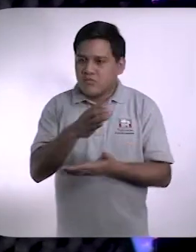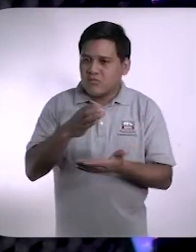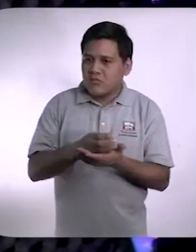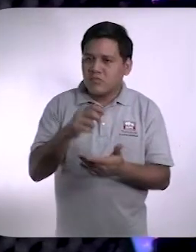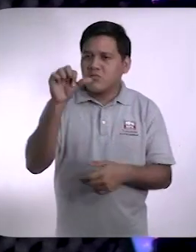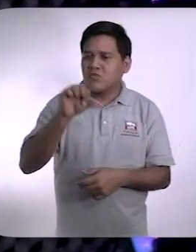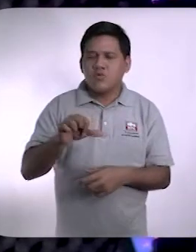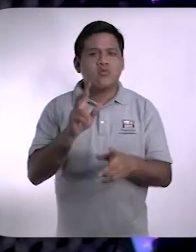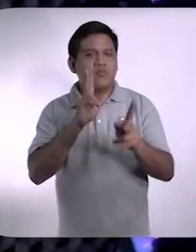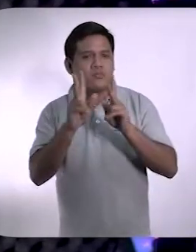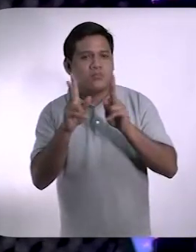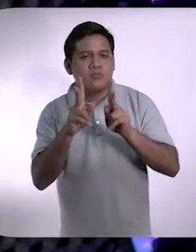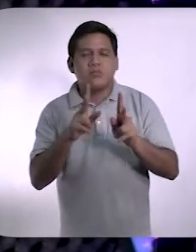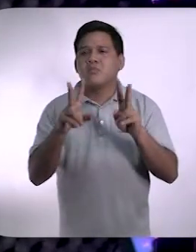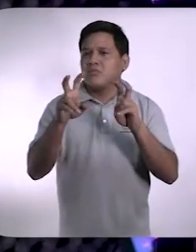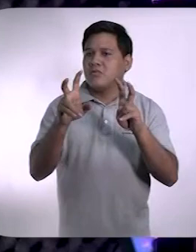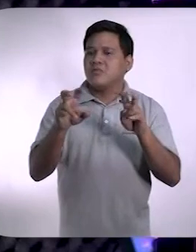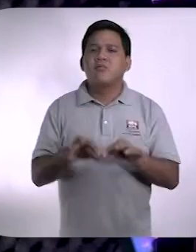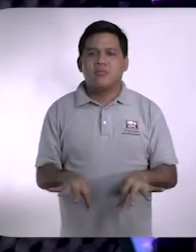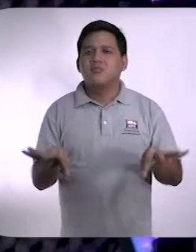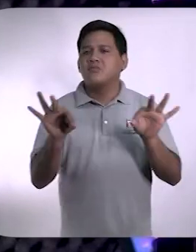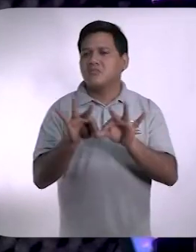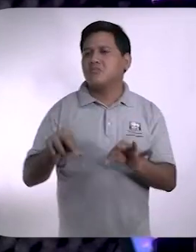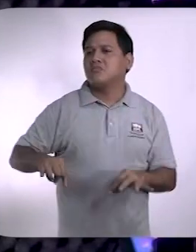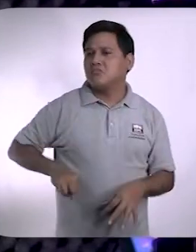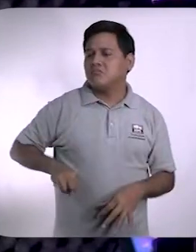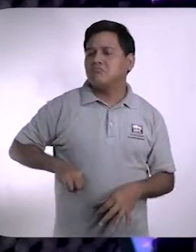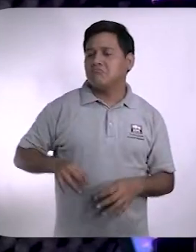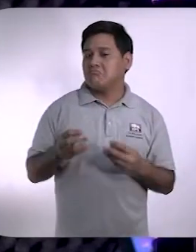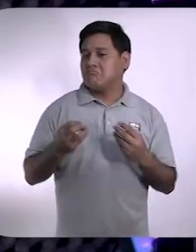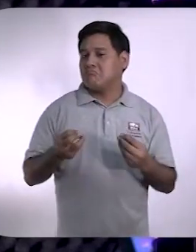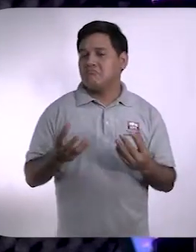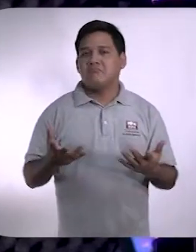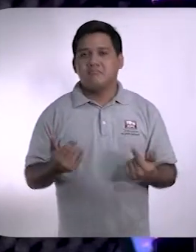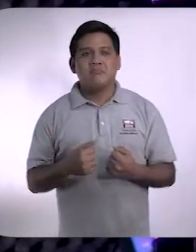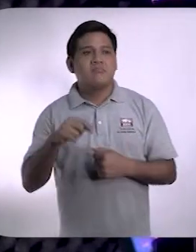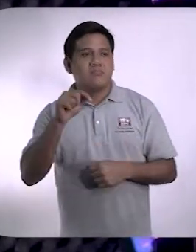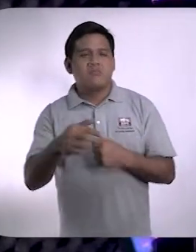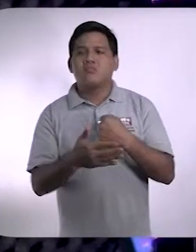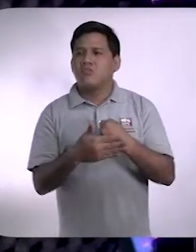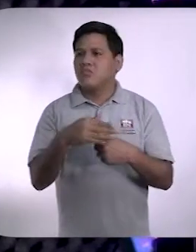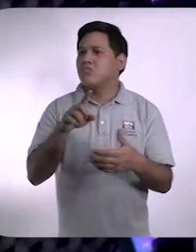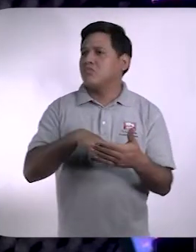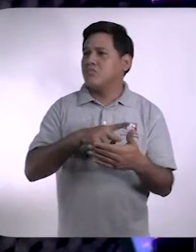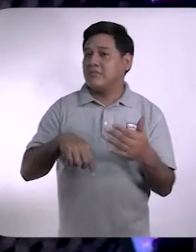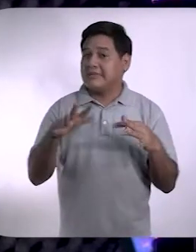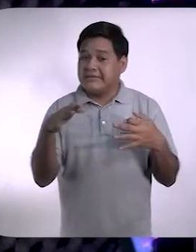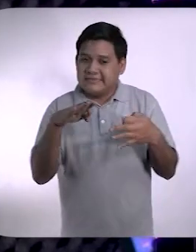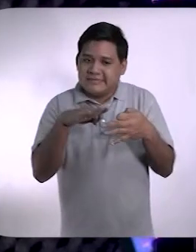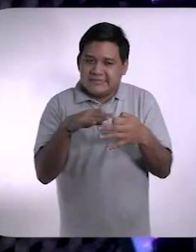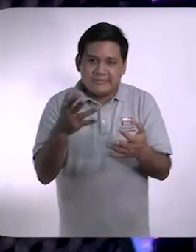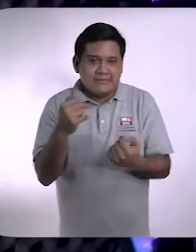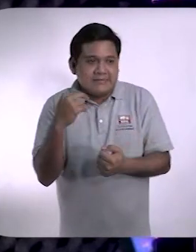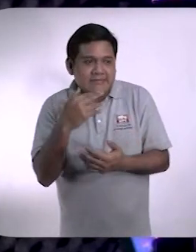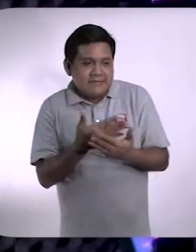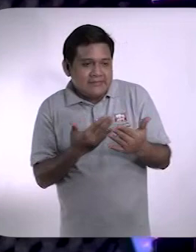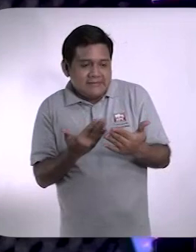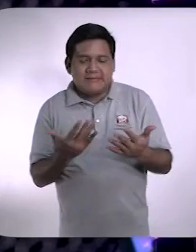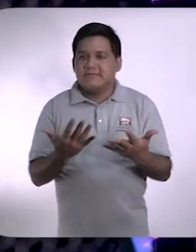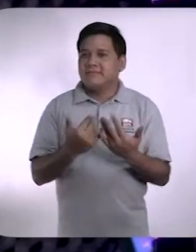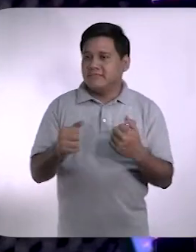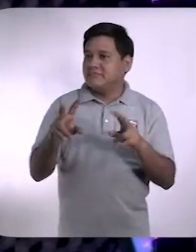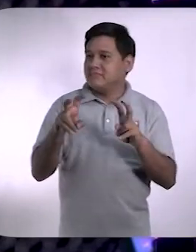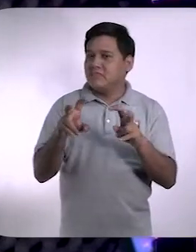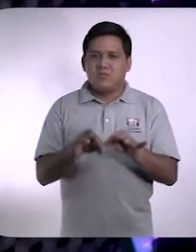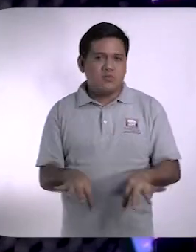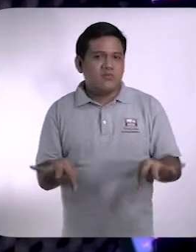hablar de temas interesantes de este proceso electoral. Ya casi ya en la jornada electoral, y vamos a hablar de temas